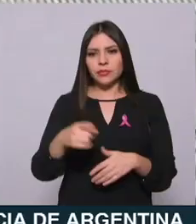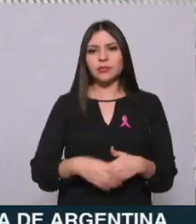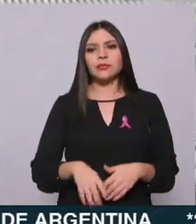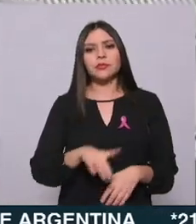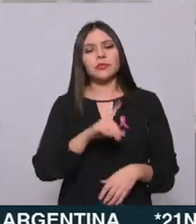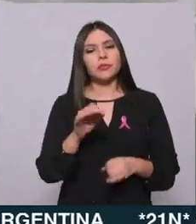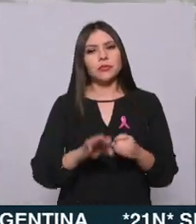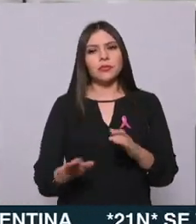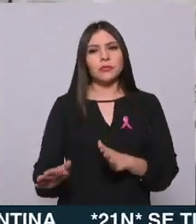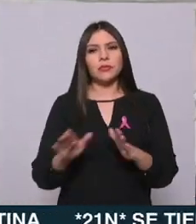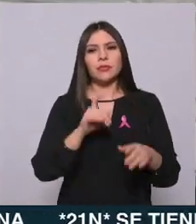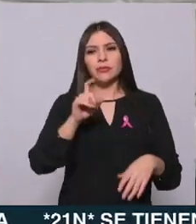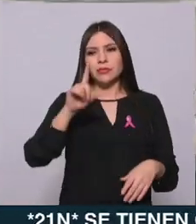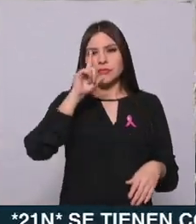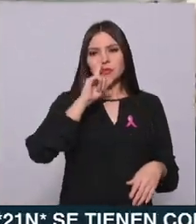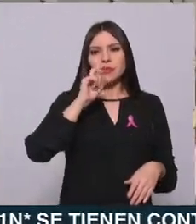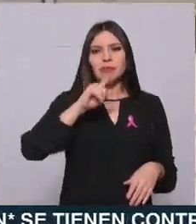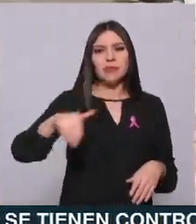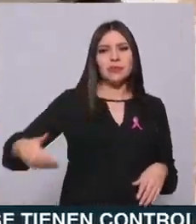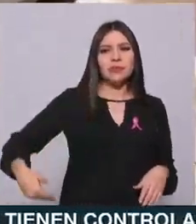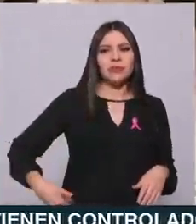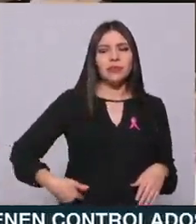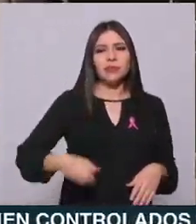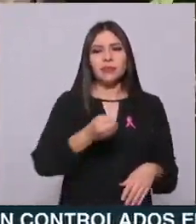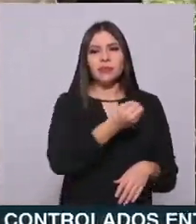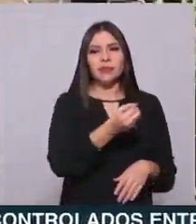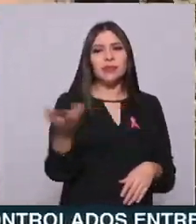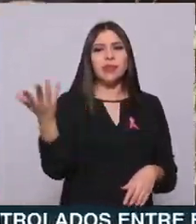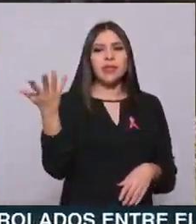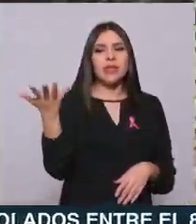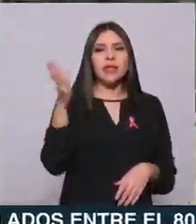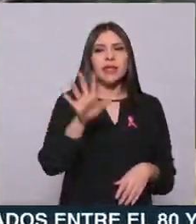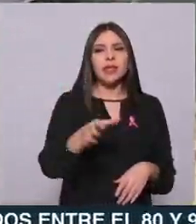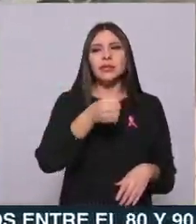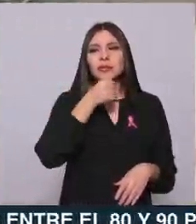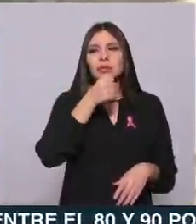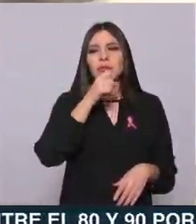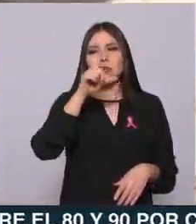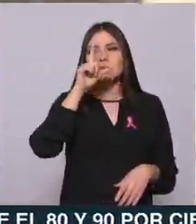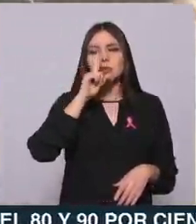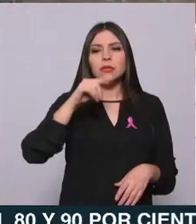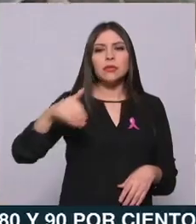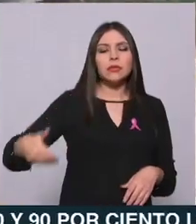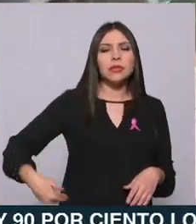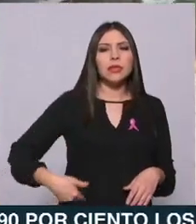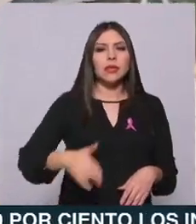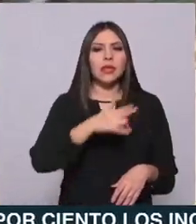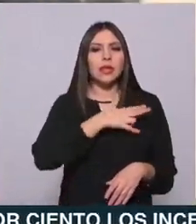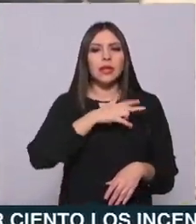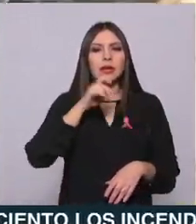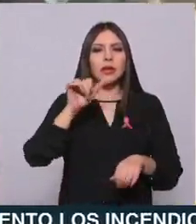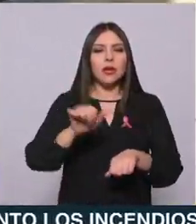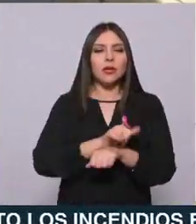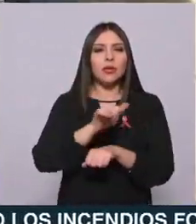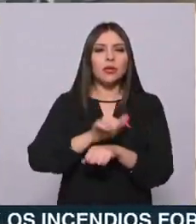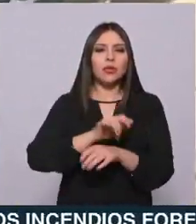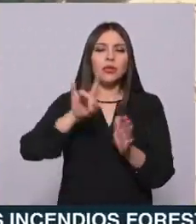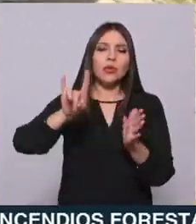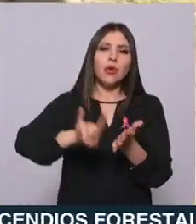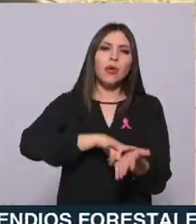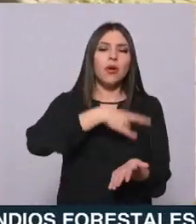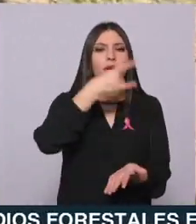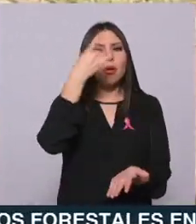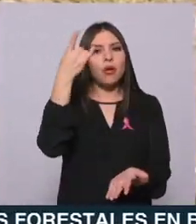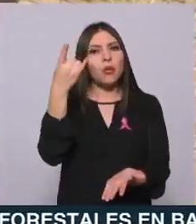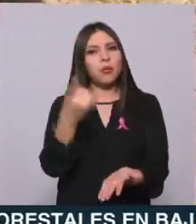volvió a lamentar el accidente en el que 10 reporteros de la fuente presidencial resultaron lesionados tras la volcadura de la camioneta en que se